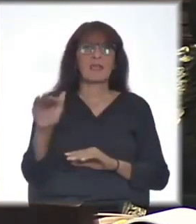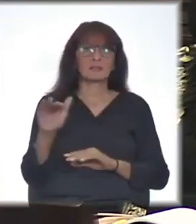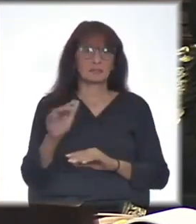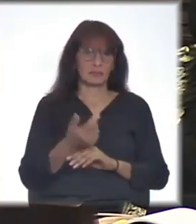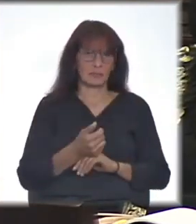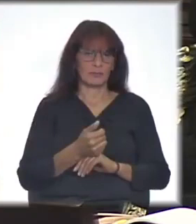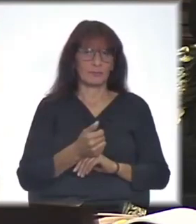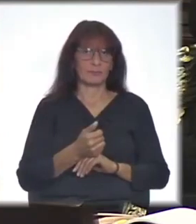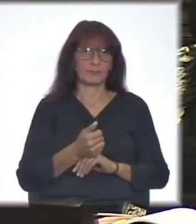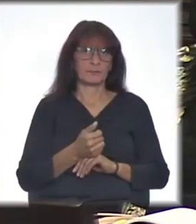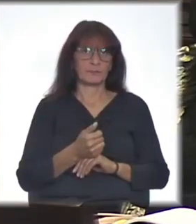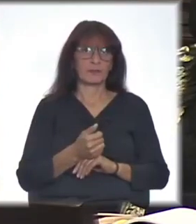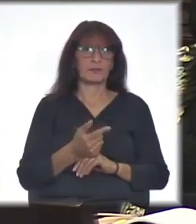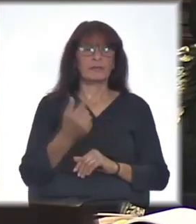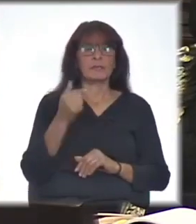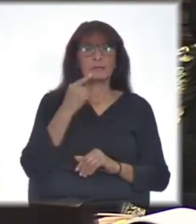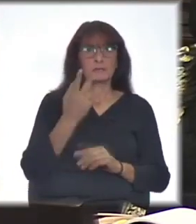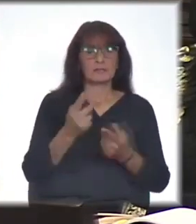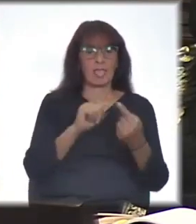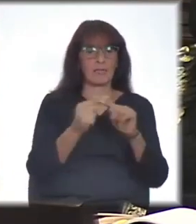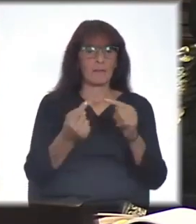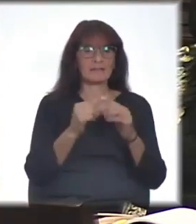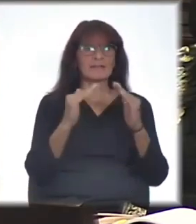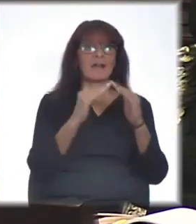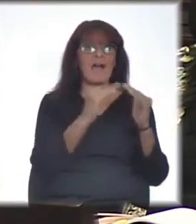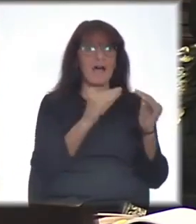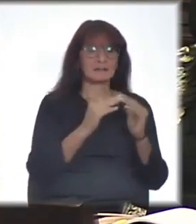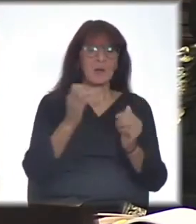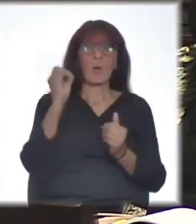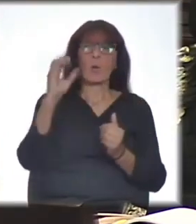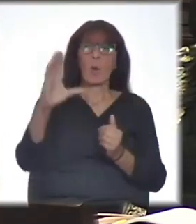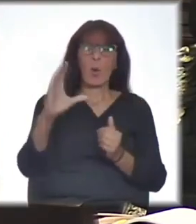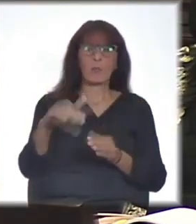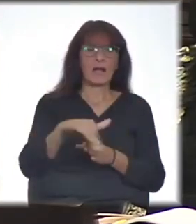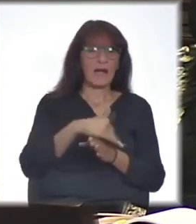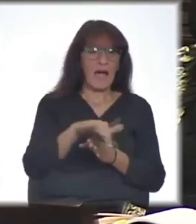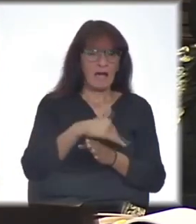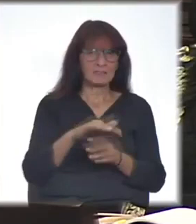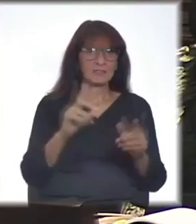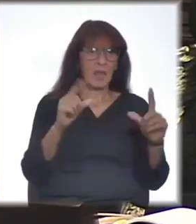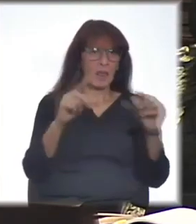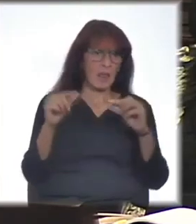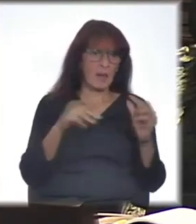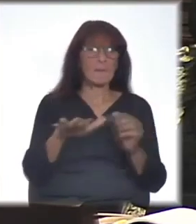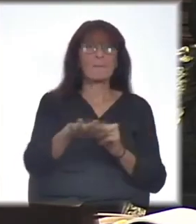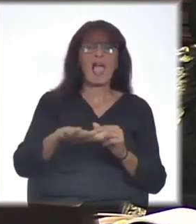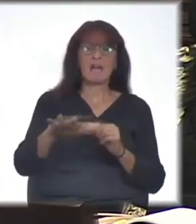debía. Se instalaba el debate en las casas, en los clubes, en las calles, en las